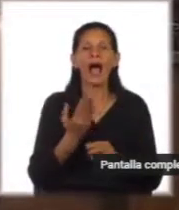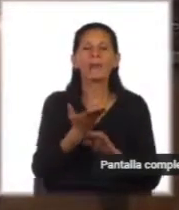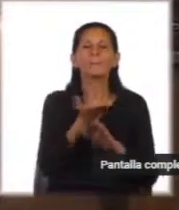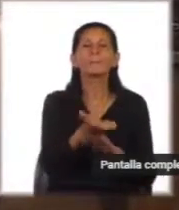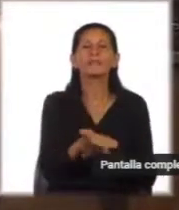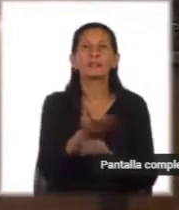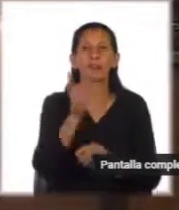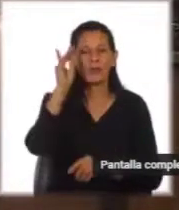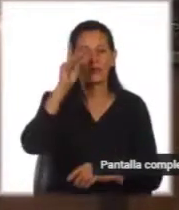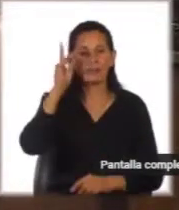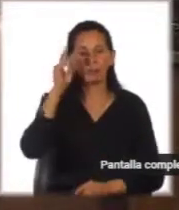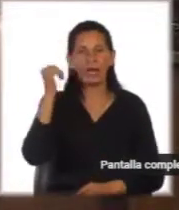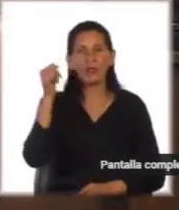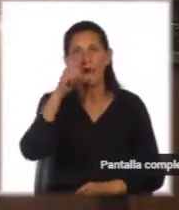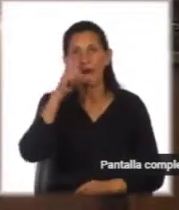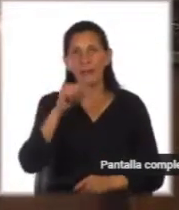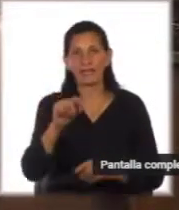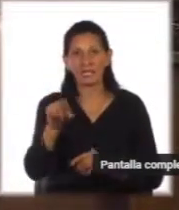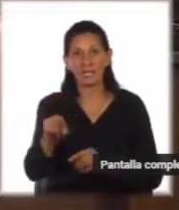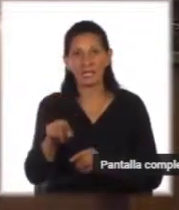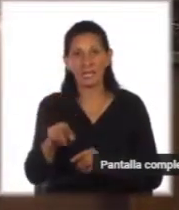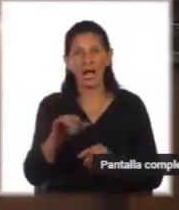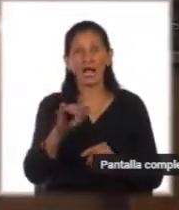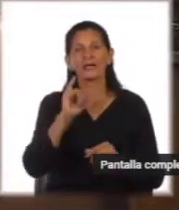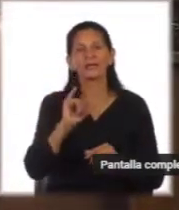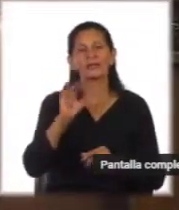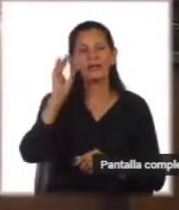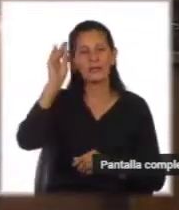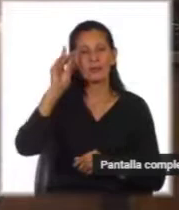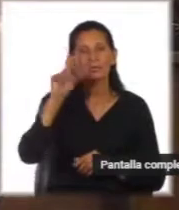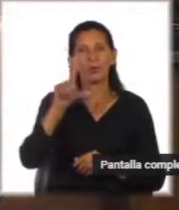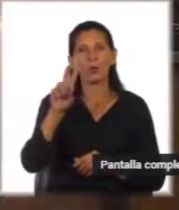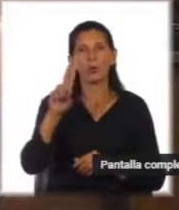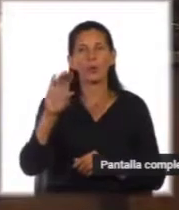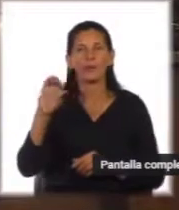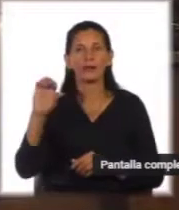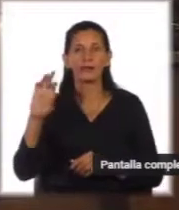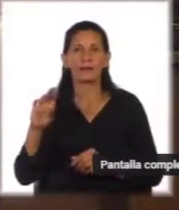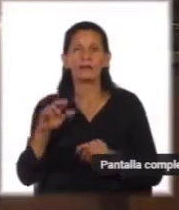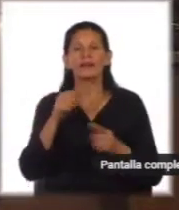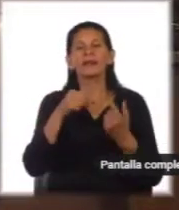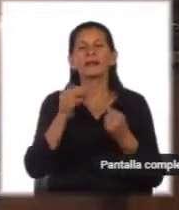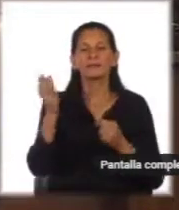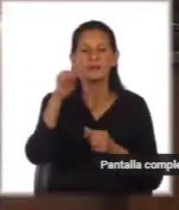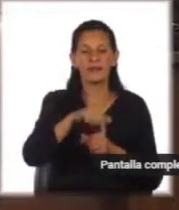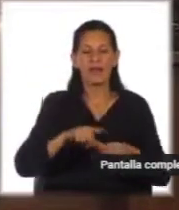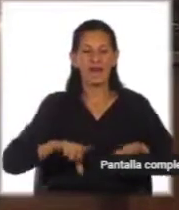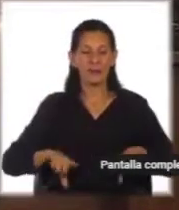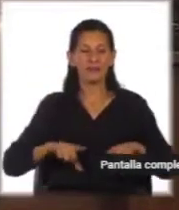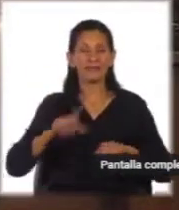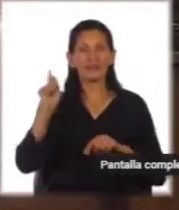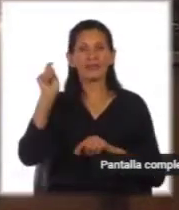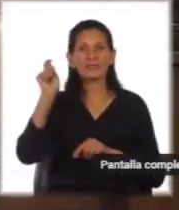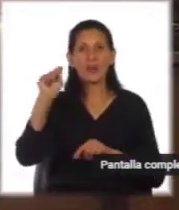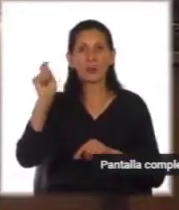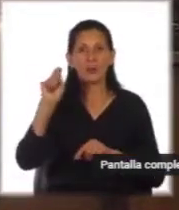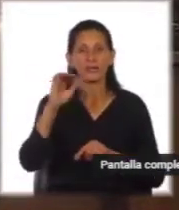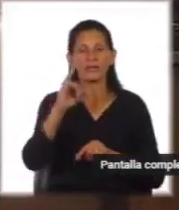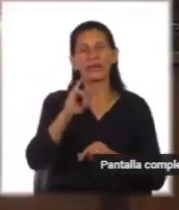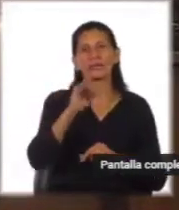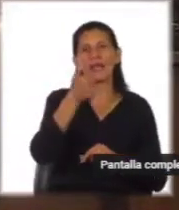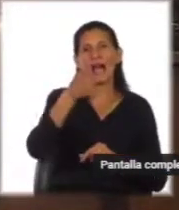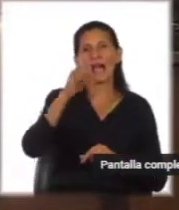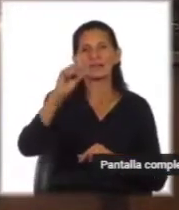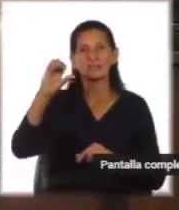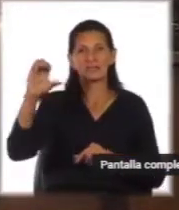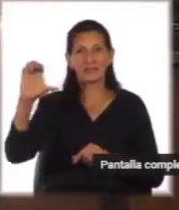del diputado Amarilla y de la diputada Lustenberg, que agregó que viniera el Ministerio de Salud Pública y ACE, que